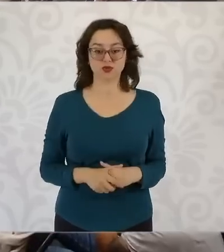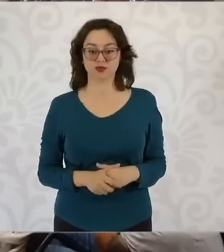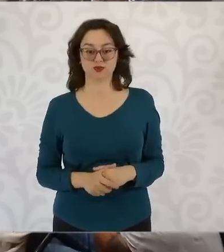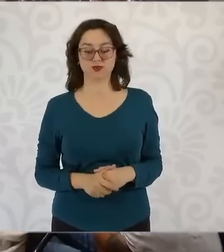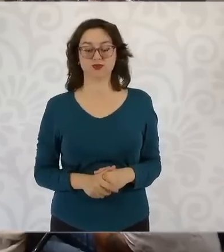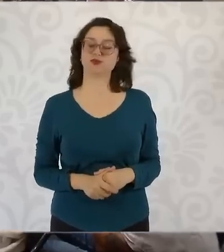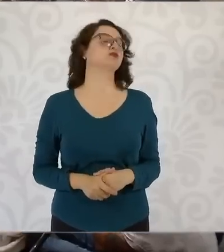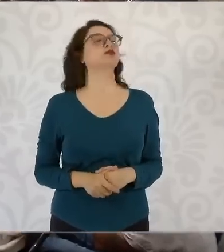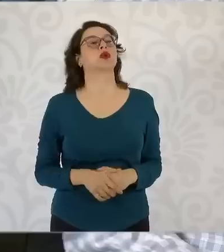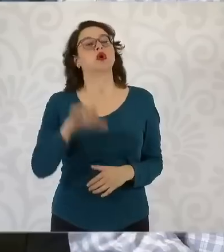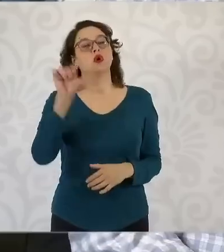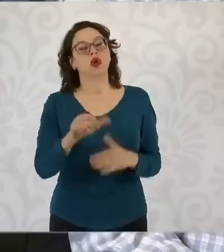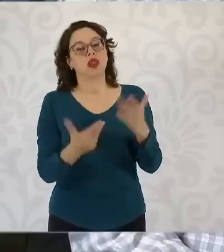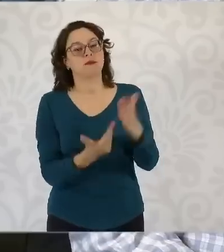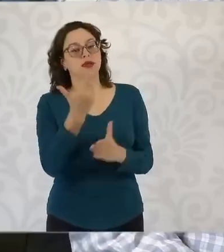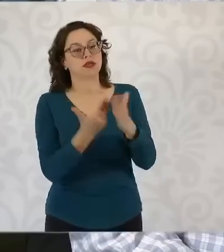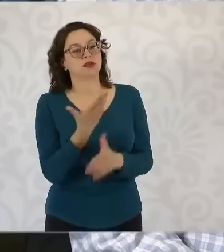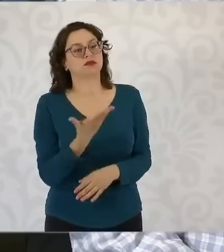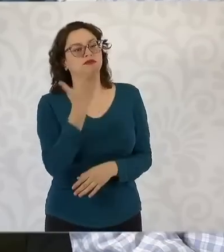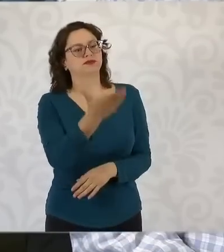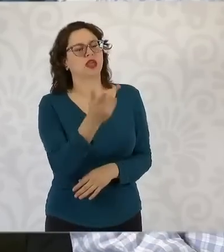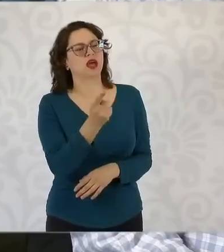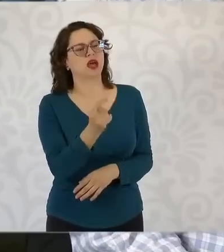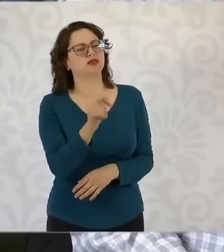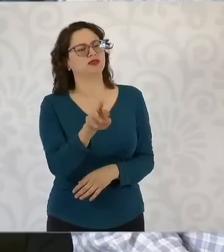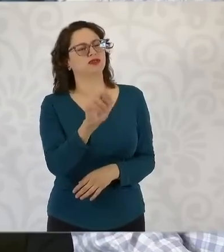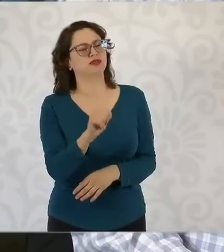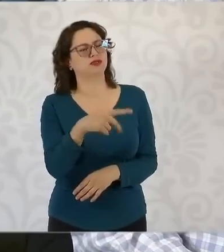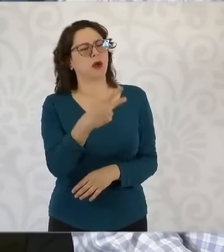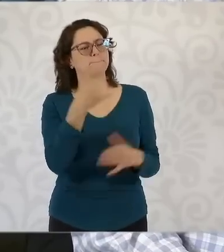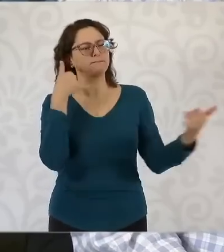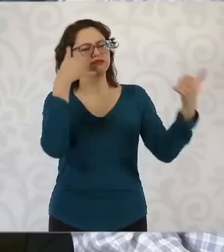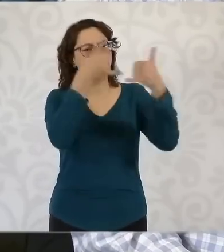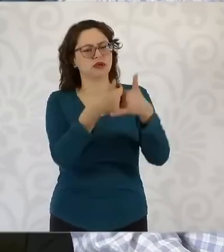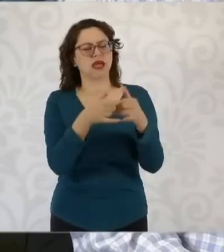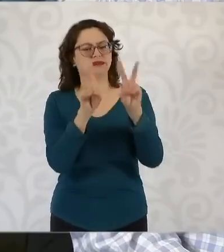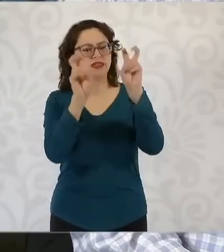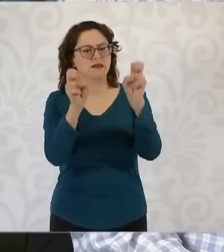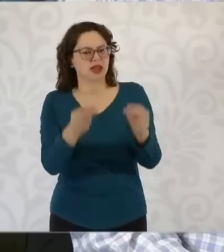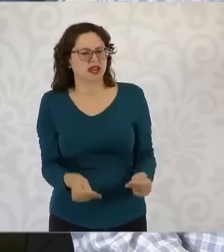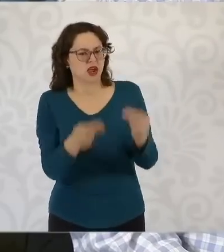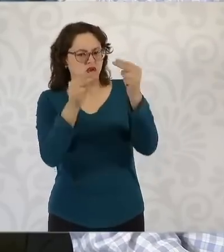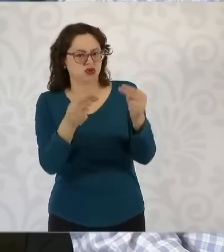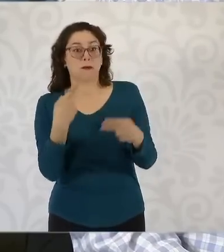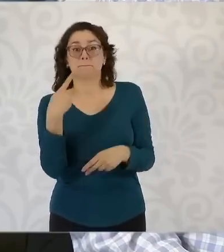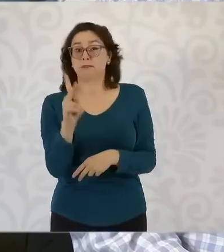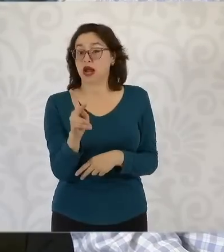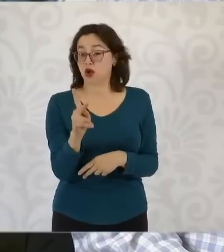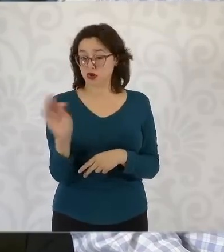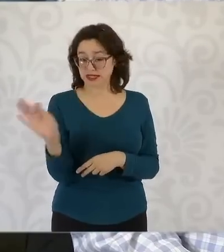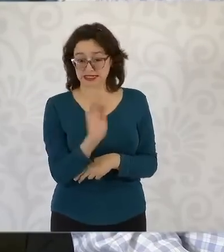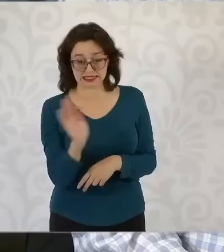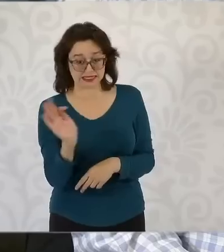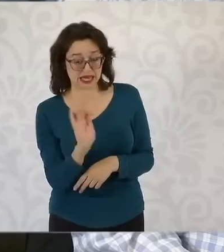llamada que tuvo con el presidente Trump, usted dijo que hablaron de tema de comercio, pero nada más para como enfatizar, el